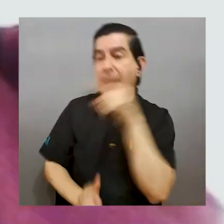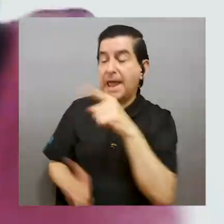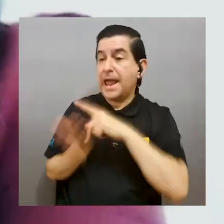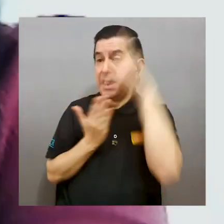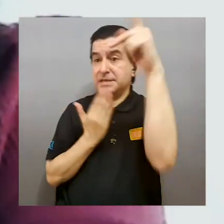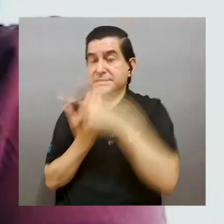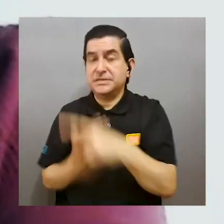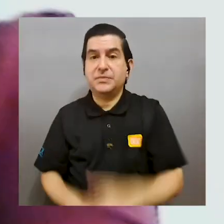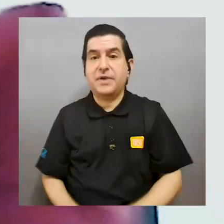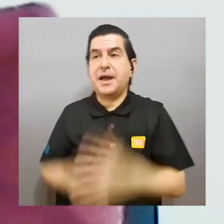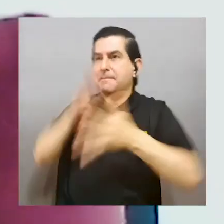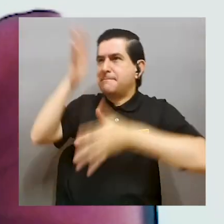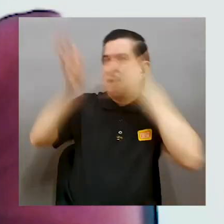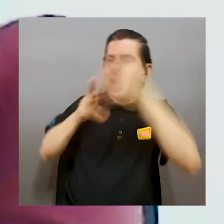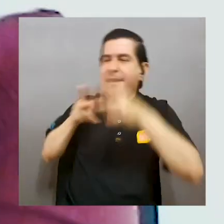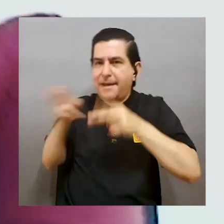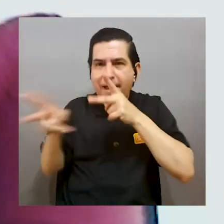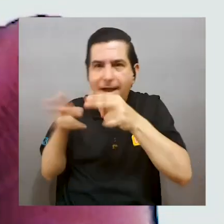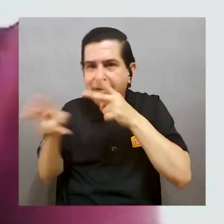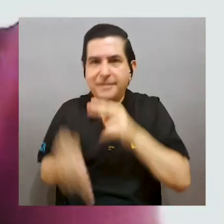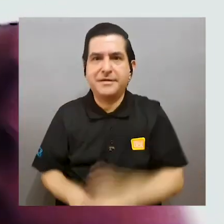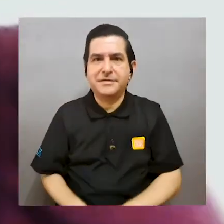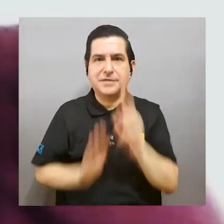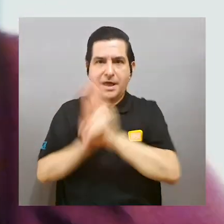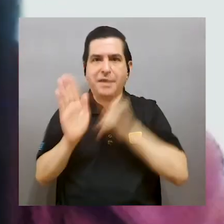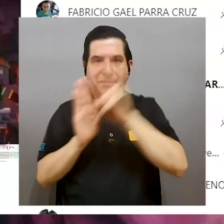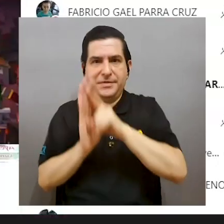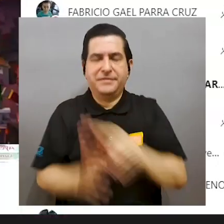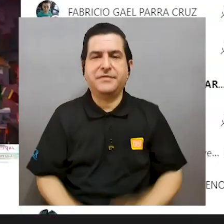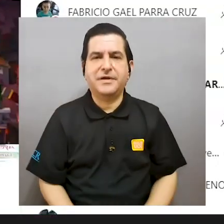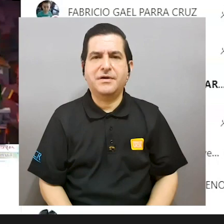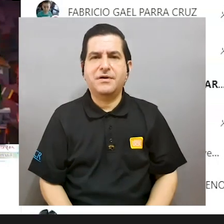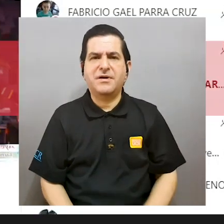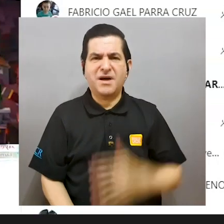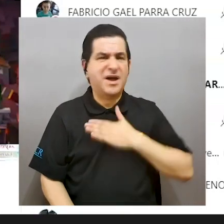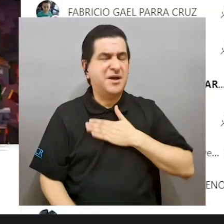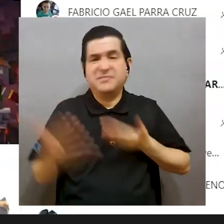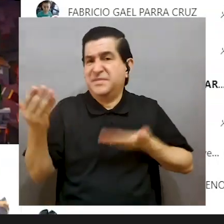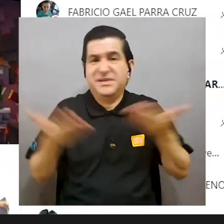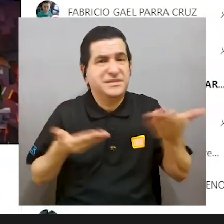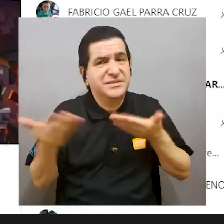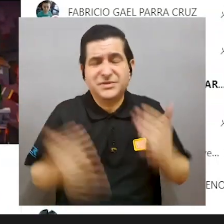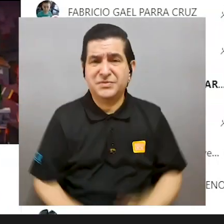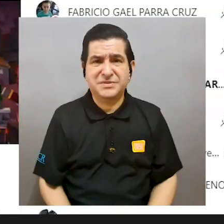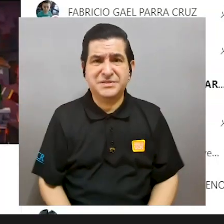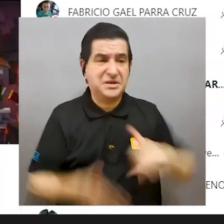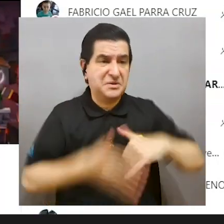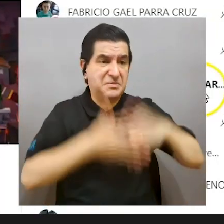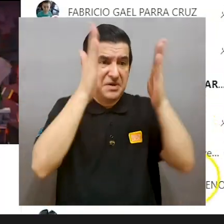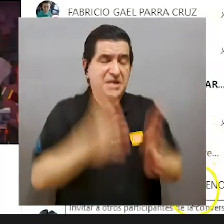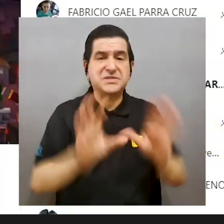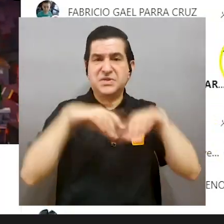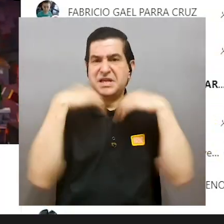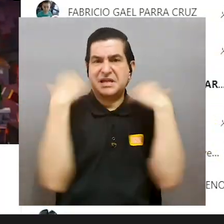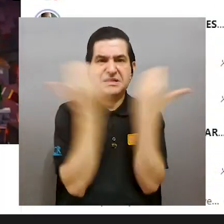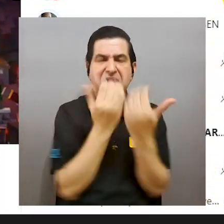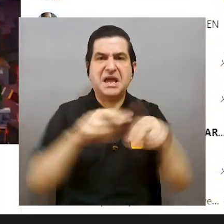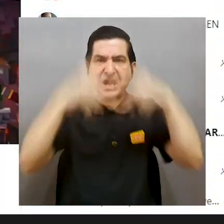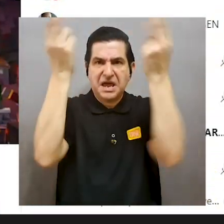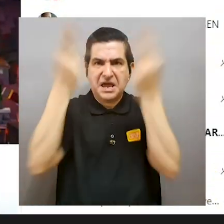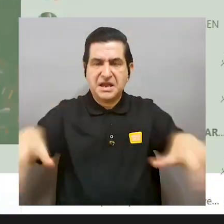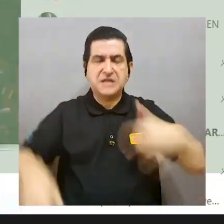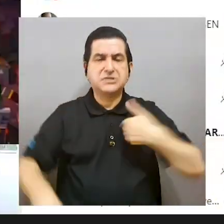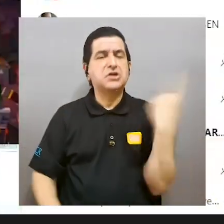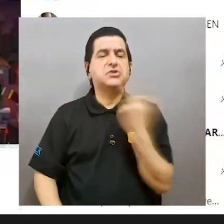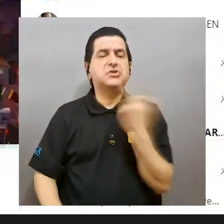o este programa para crear un video, presentarlo de forma dinámica. ¿De qué me sirve a mí tener a los estudiantes en clase virtual